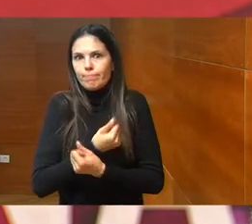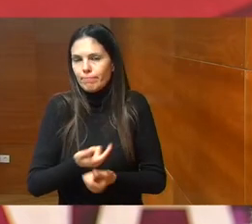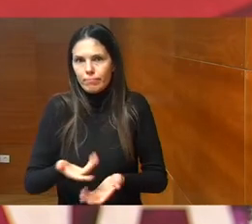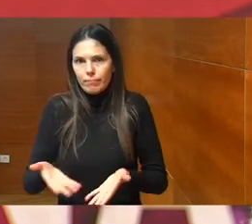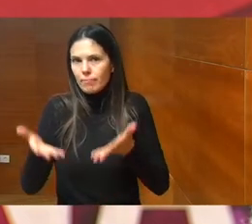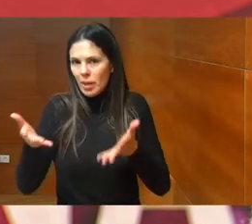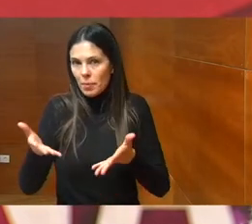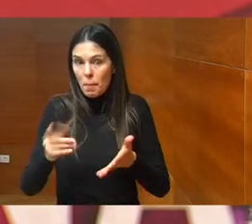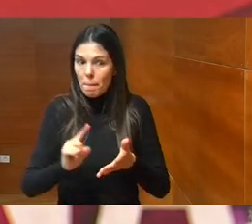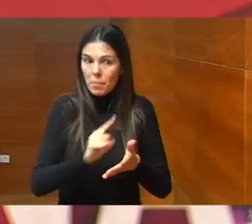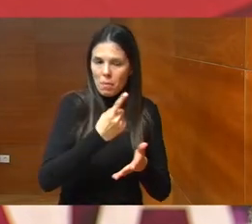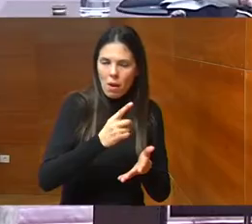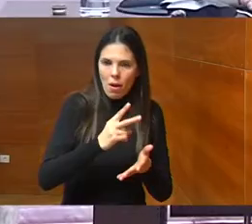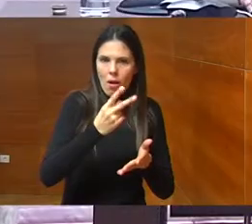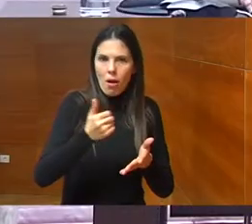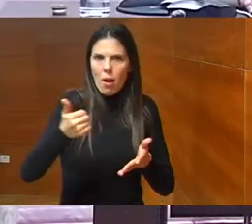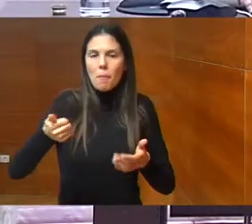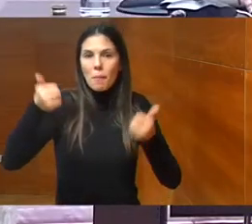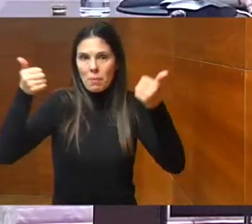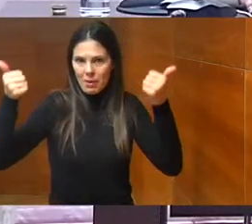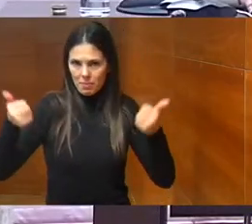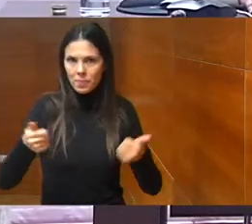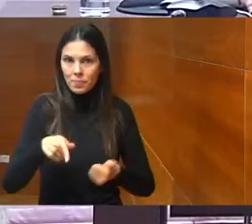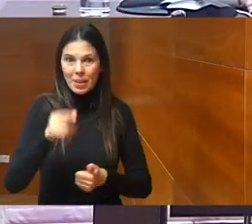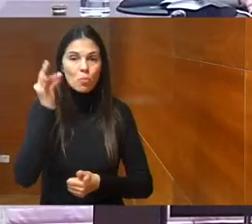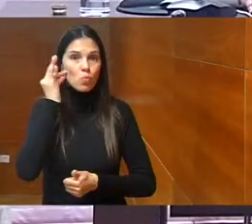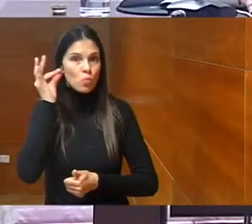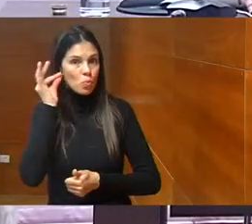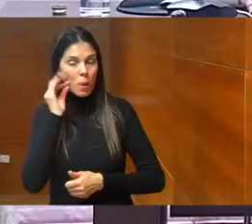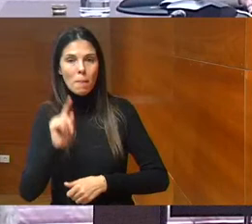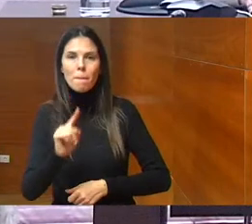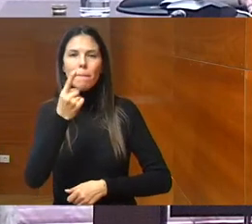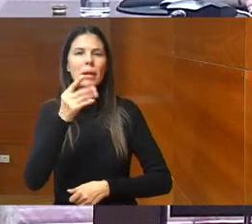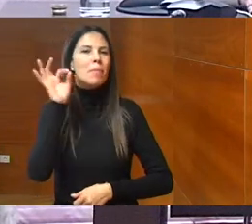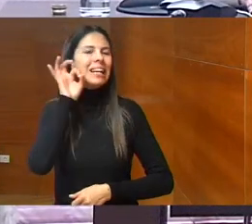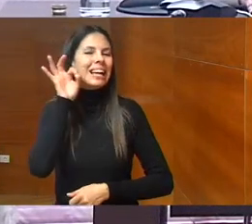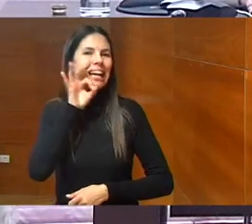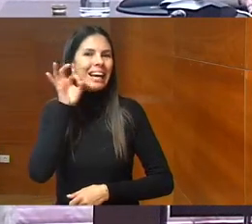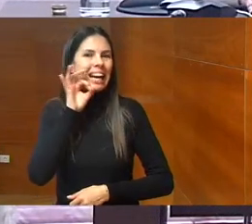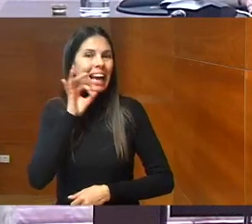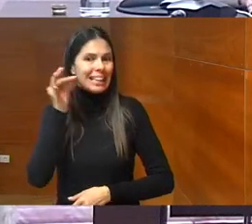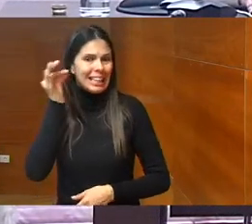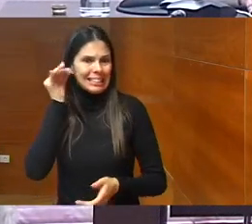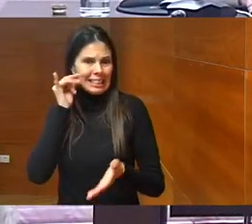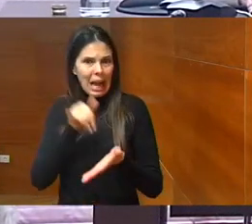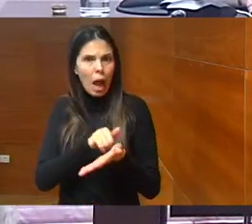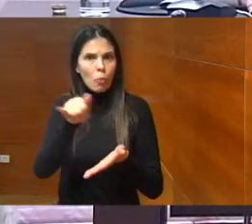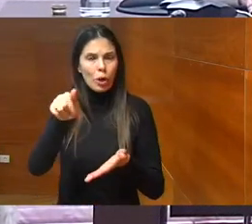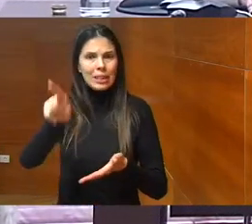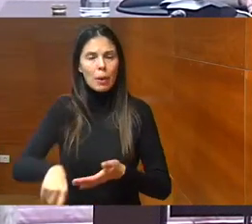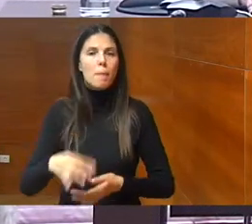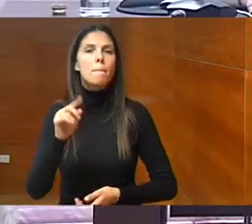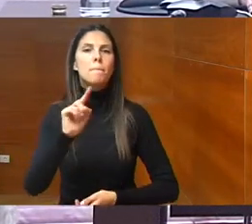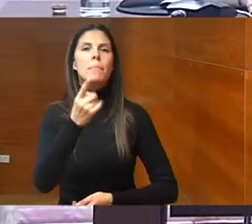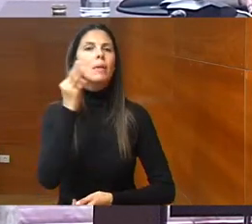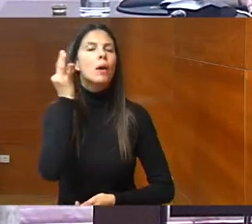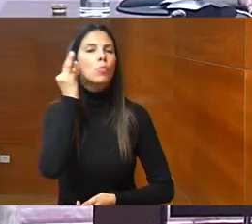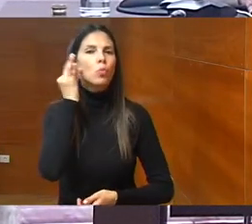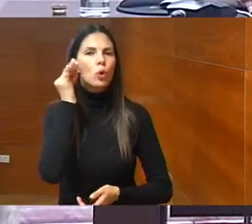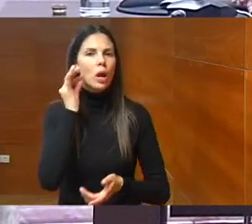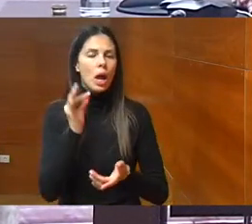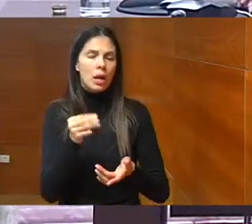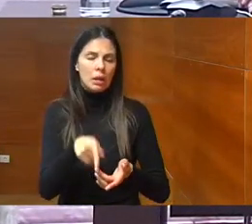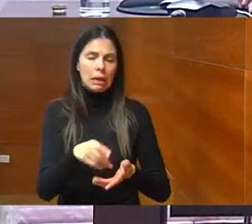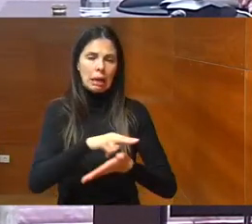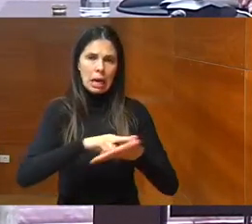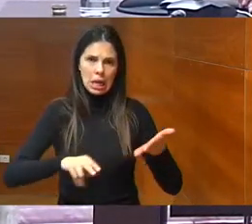vendrán más esta joven entrépida y valiente se convirtió así en la primera gallina en surcar los cielos también la primera mujer que voló en Galicia en